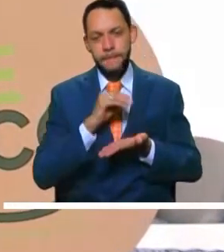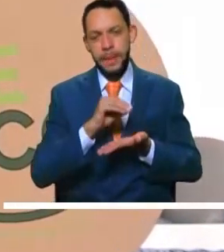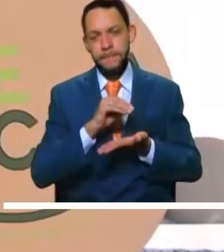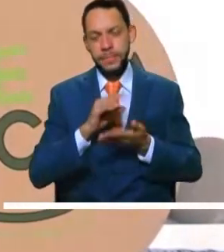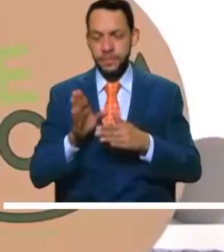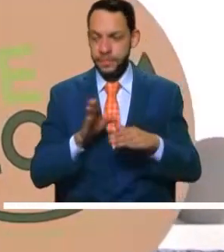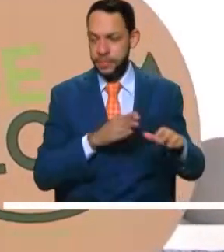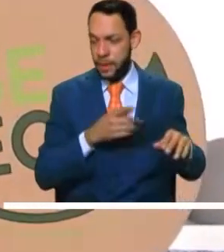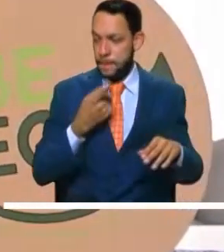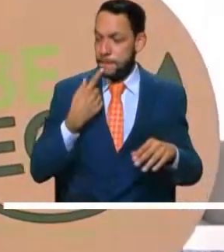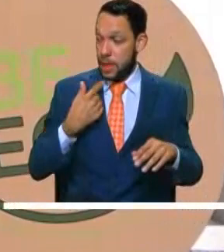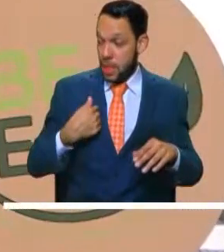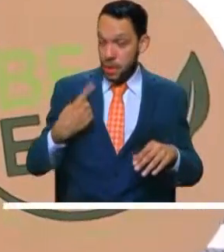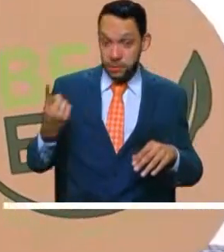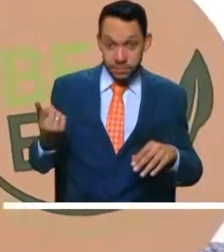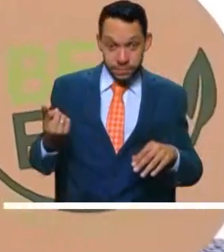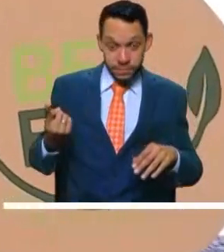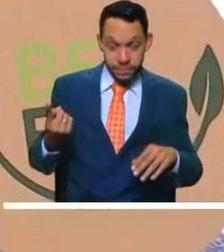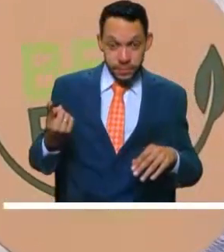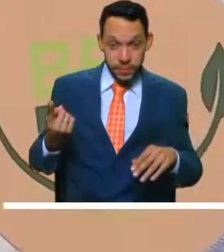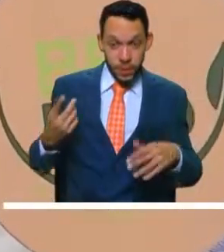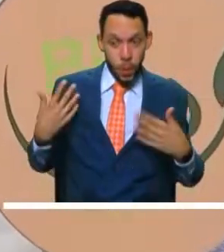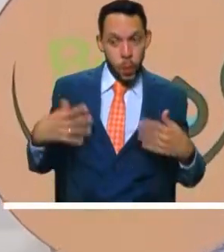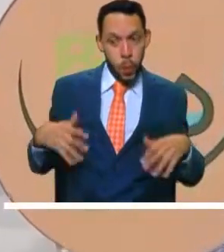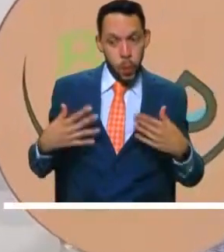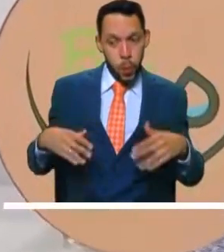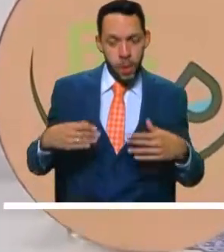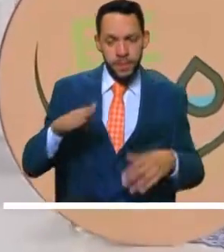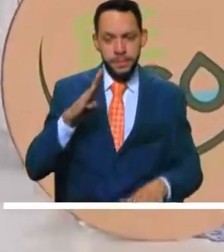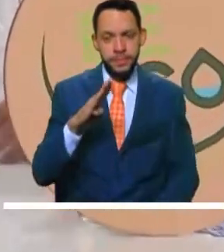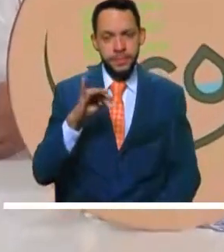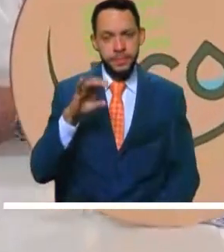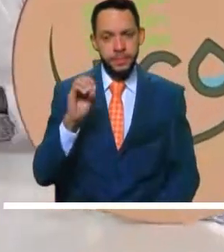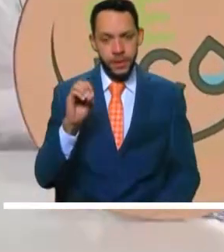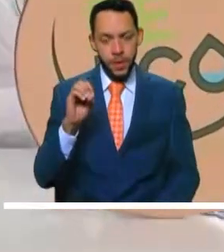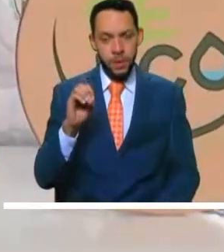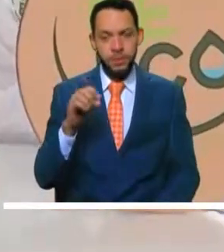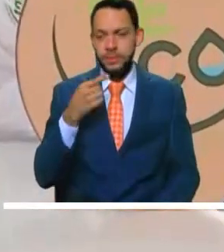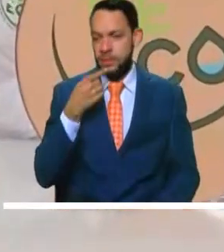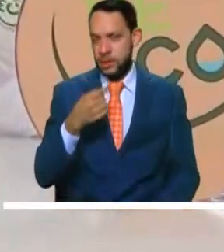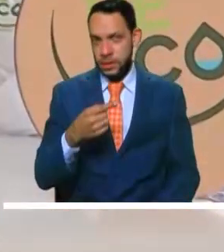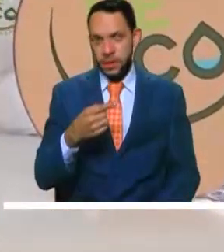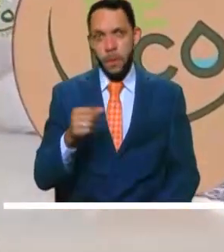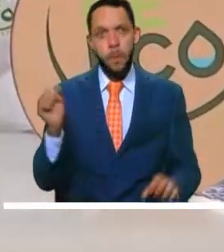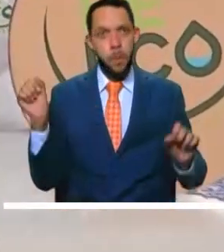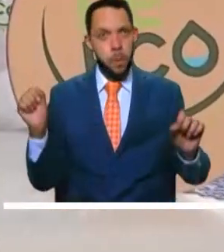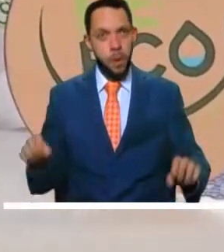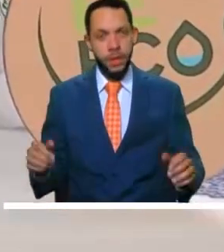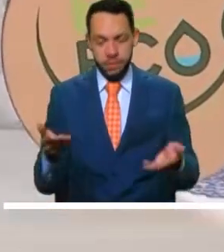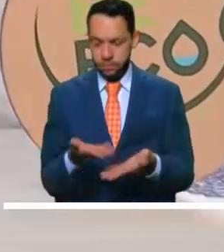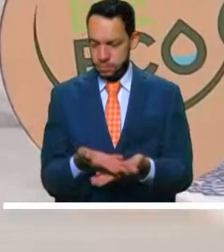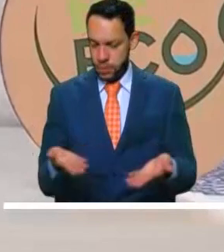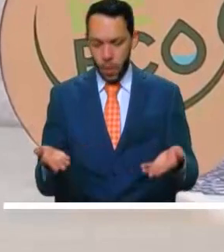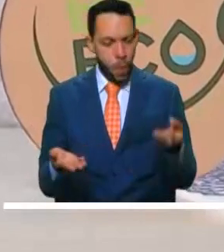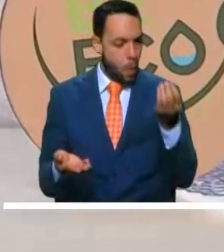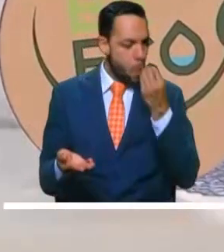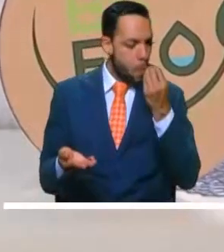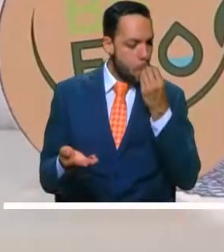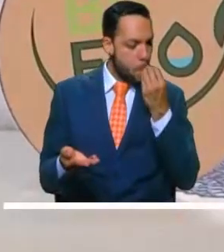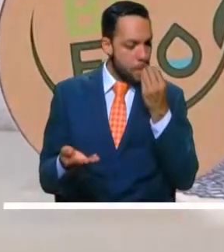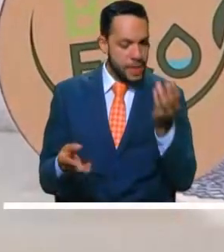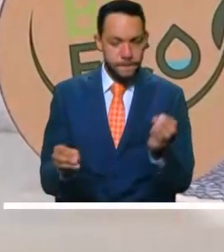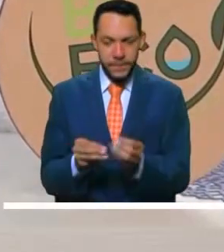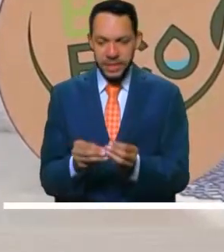que acaba de decir de biodegradable es lo que nos permite decir, mira, tenemos acá toda esta comida, pero tenemos